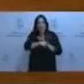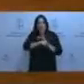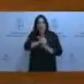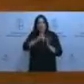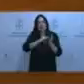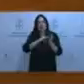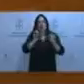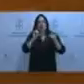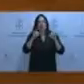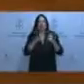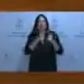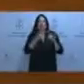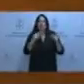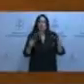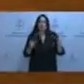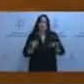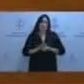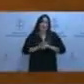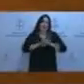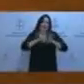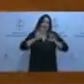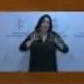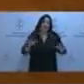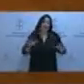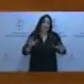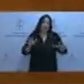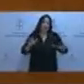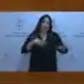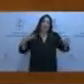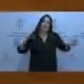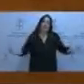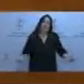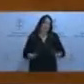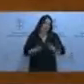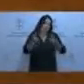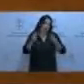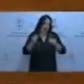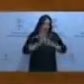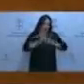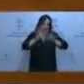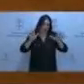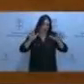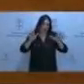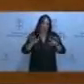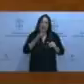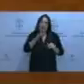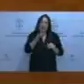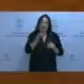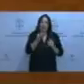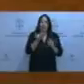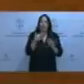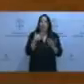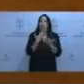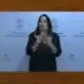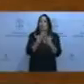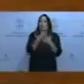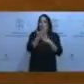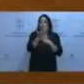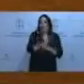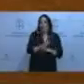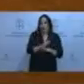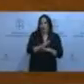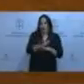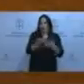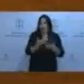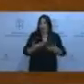educativo asturiano es manifiestamente mejorable. Y ahora paso a justificar el porqué de estas tres